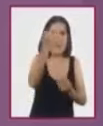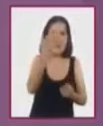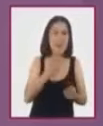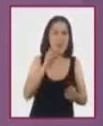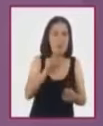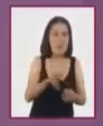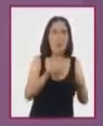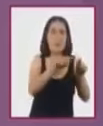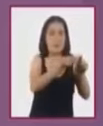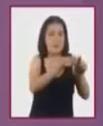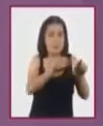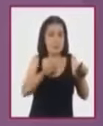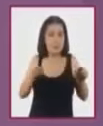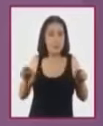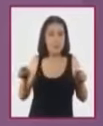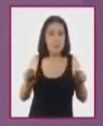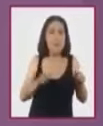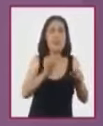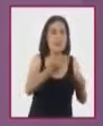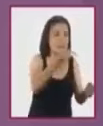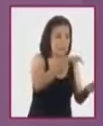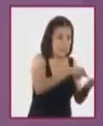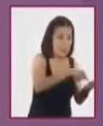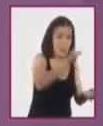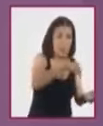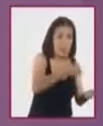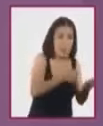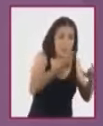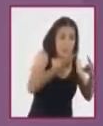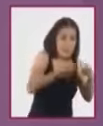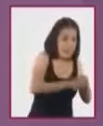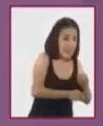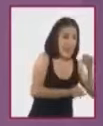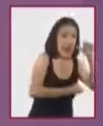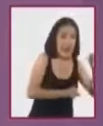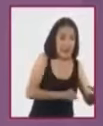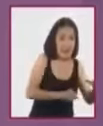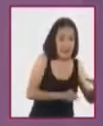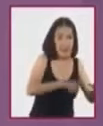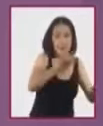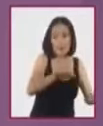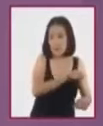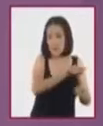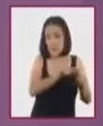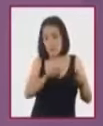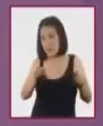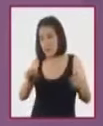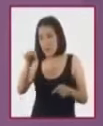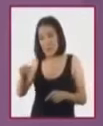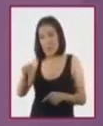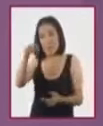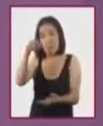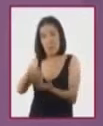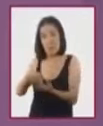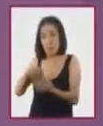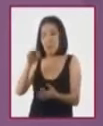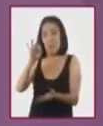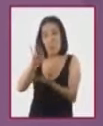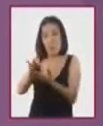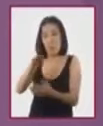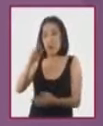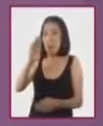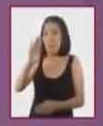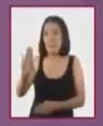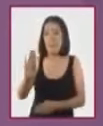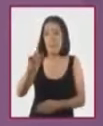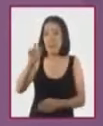desde el punto de referencia, en este caso el poblado A, hasta la posición final del recorrido, o sea, el poblado B,